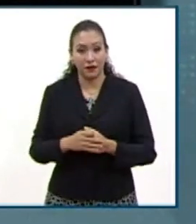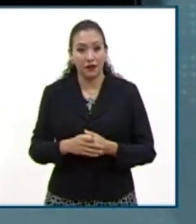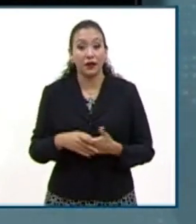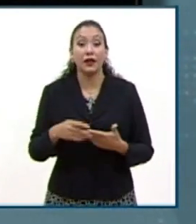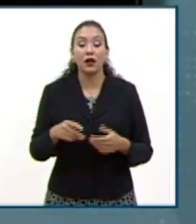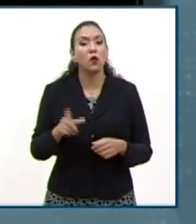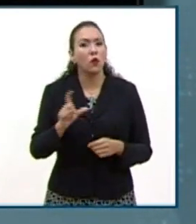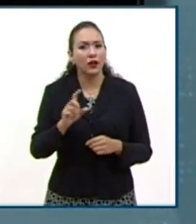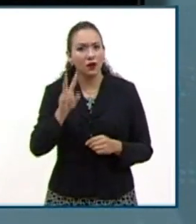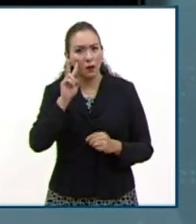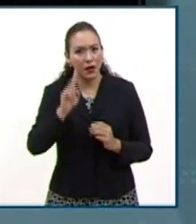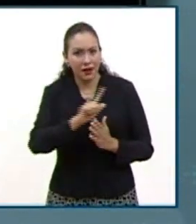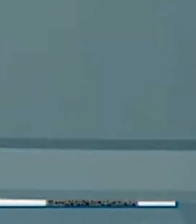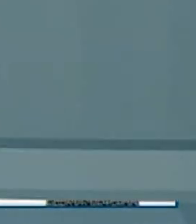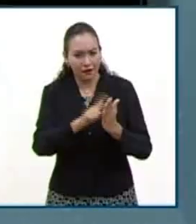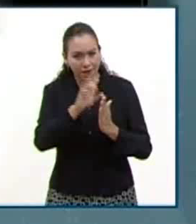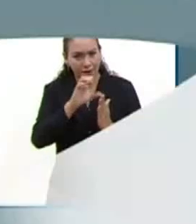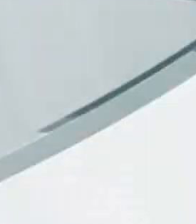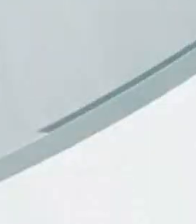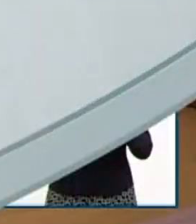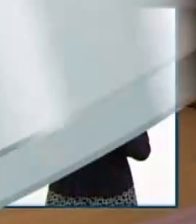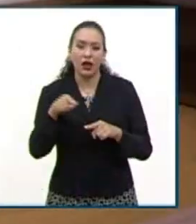de inconstitucionalidad.